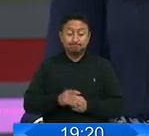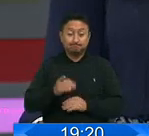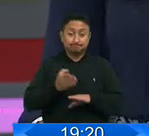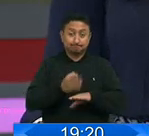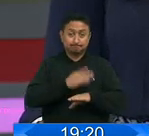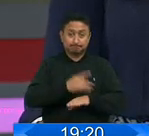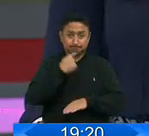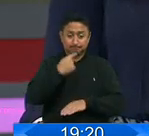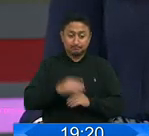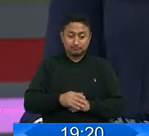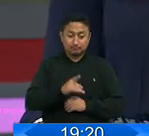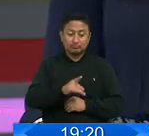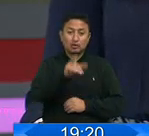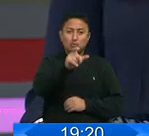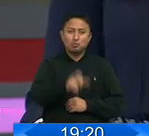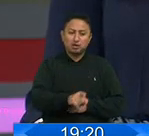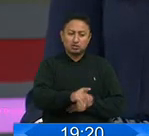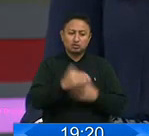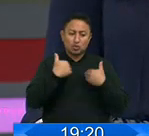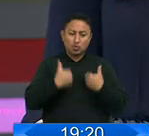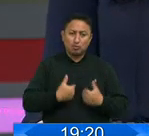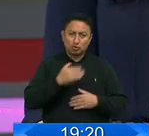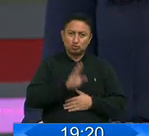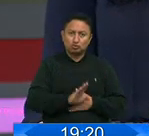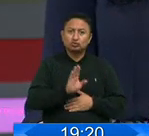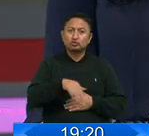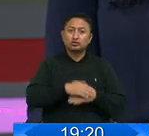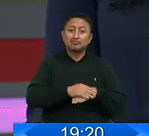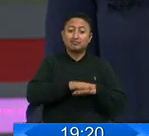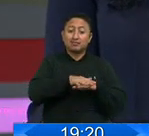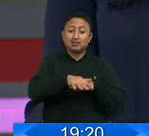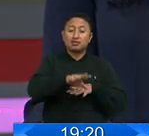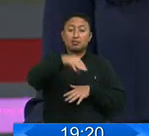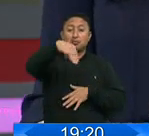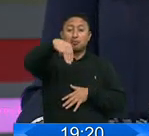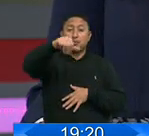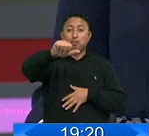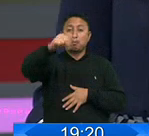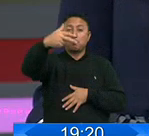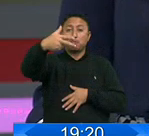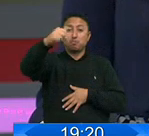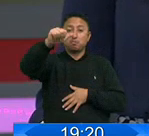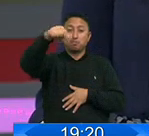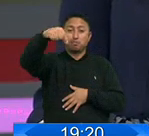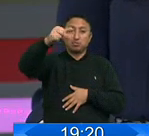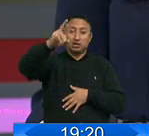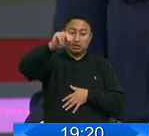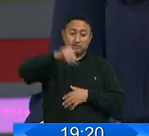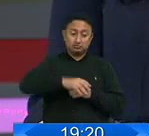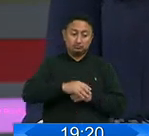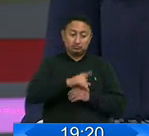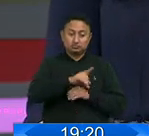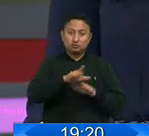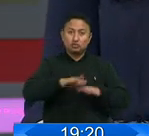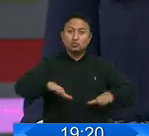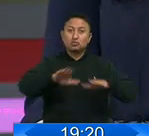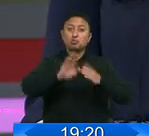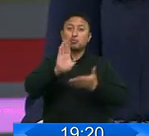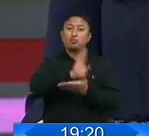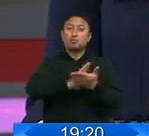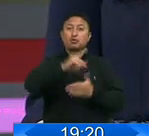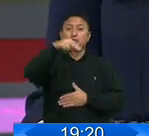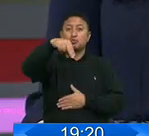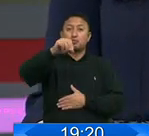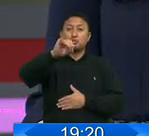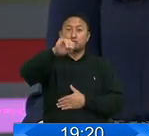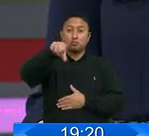anunciamos el cuerpo de una persona fue localizado en aguas del río machángara vecinos del sector de monjas en las orquídeas observaron los